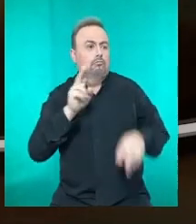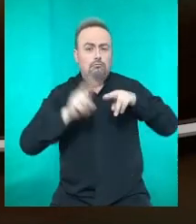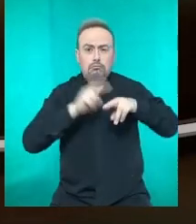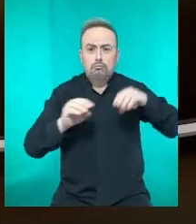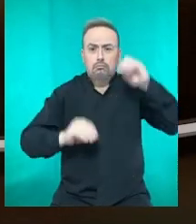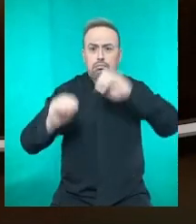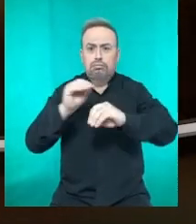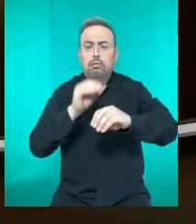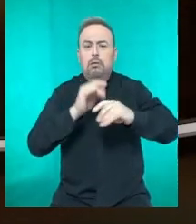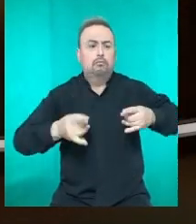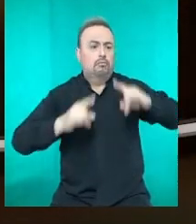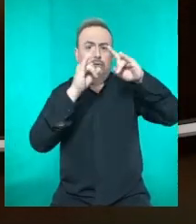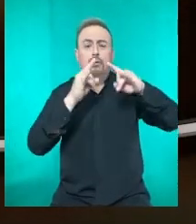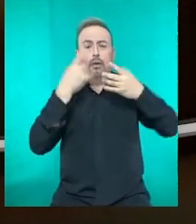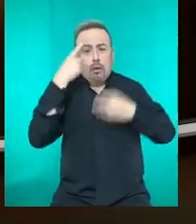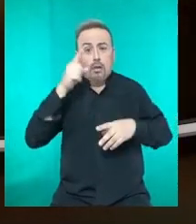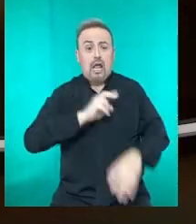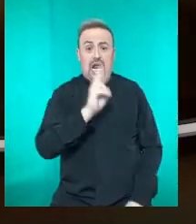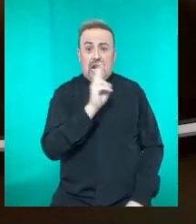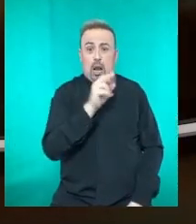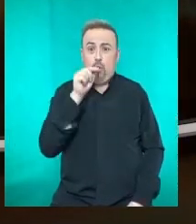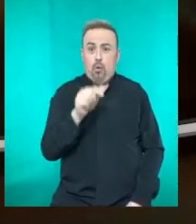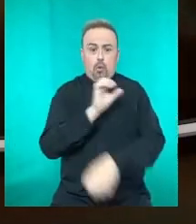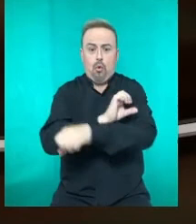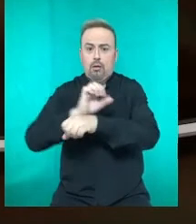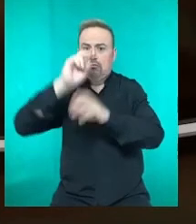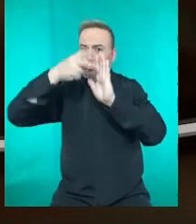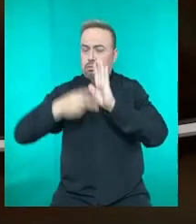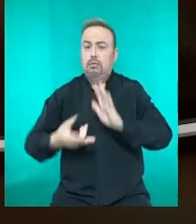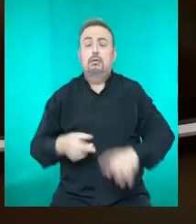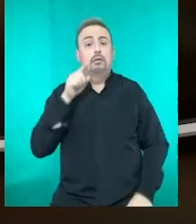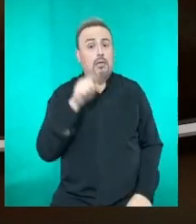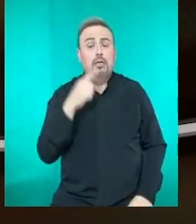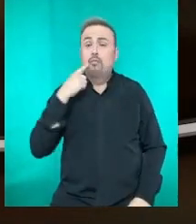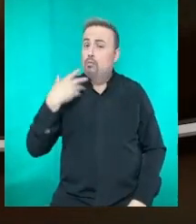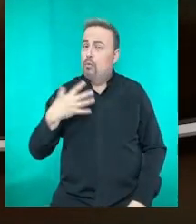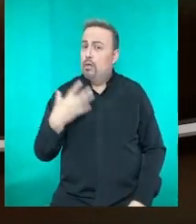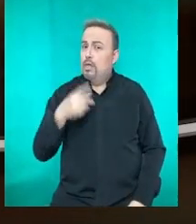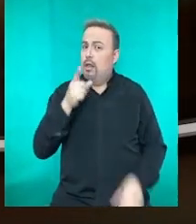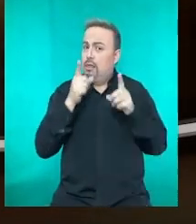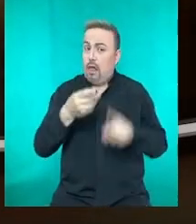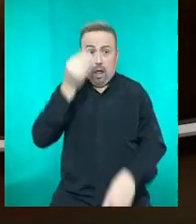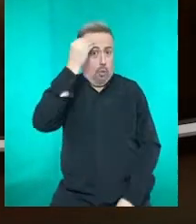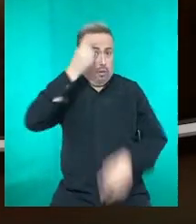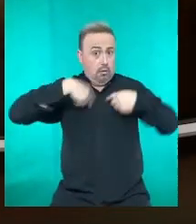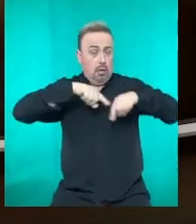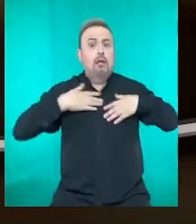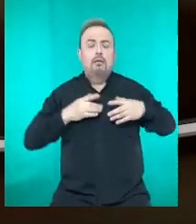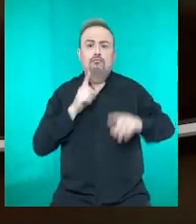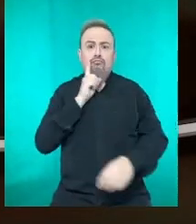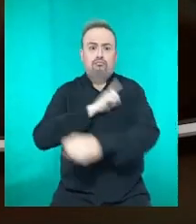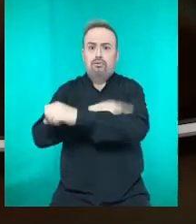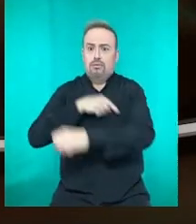y, obviamente, canalización de los recursos y energía renovable. Esto es muy importante porque nos tiene que recordar el potencial que tiene el